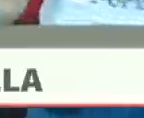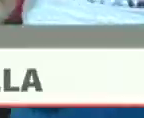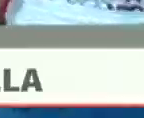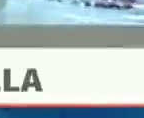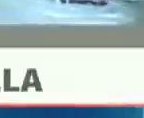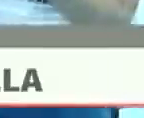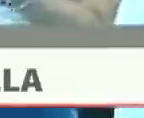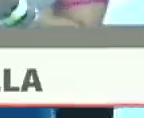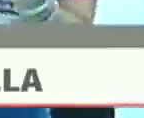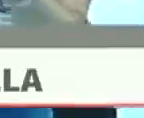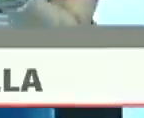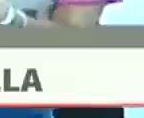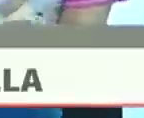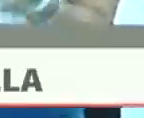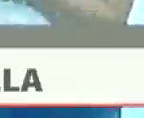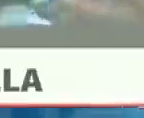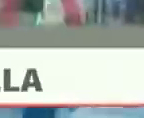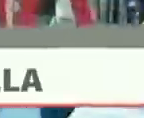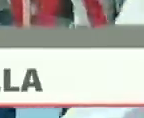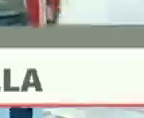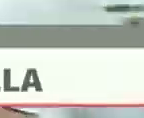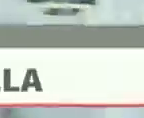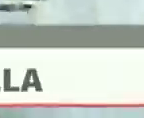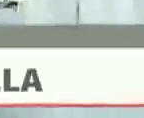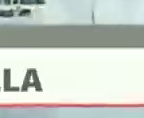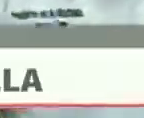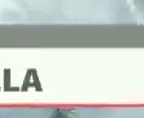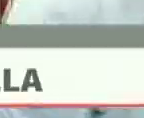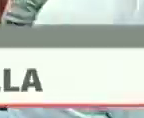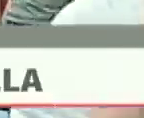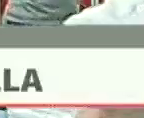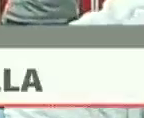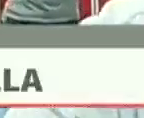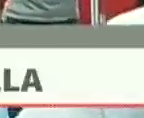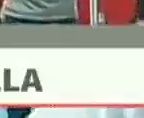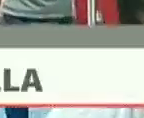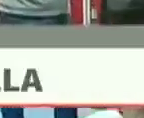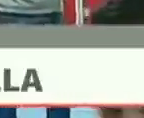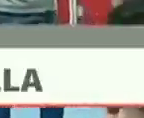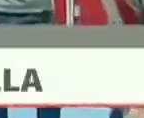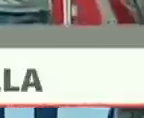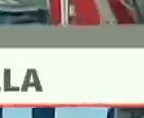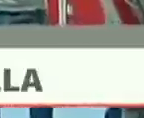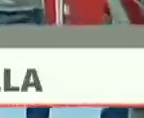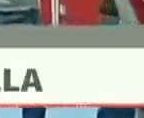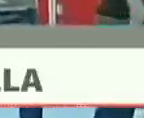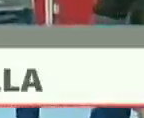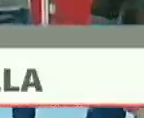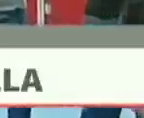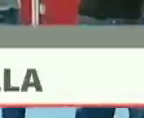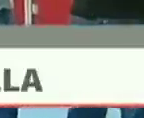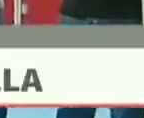no no que va maduro presidente para conseguir